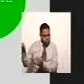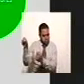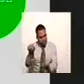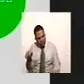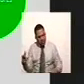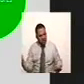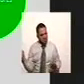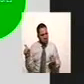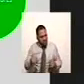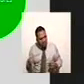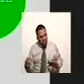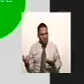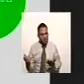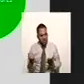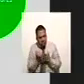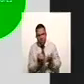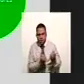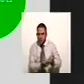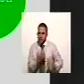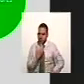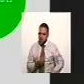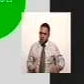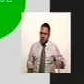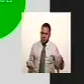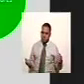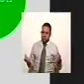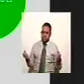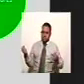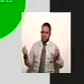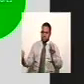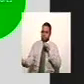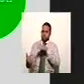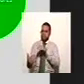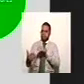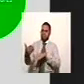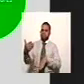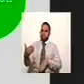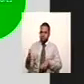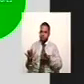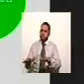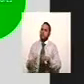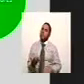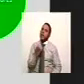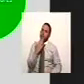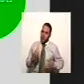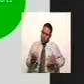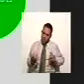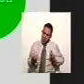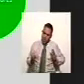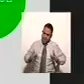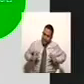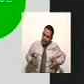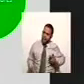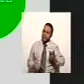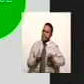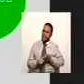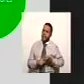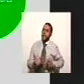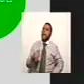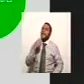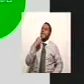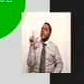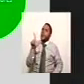eficientes con las ineficiencias de los bloqueos carreteros en cuanto al transporte de carga por las temporadas vacacionales y por las temporadas festivas?